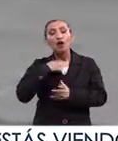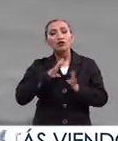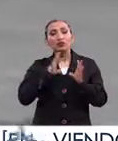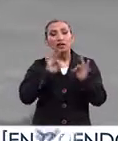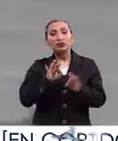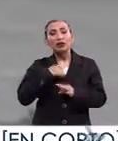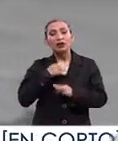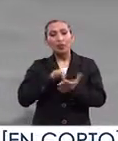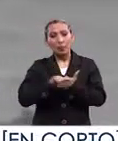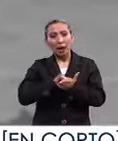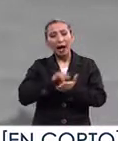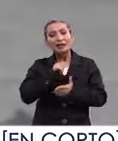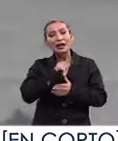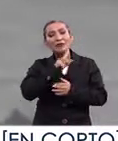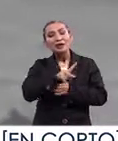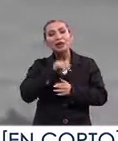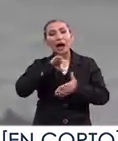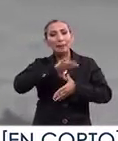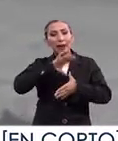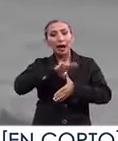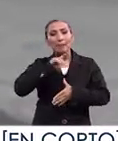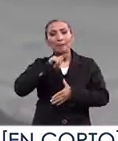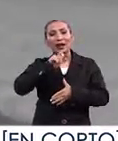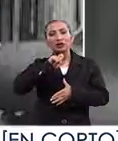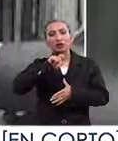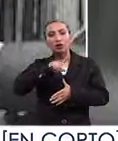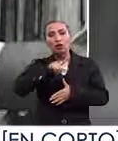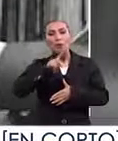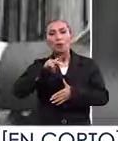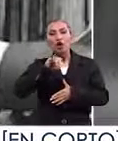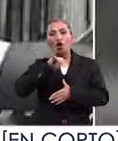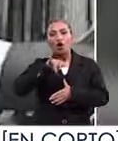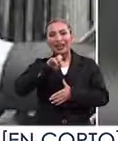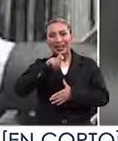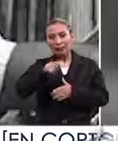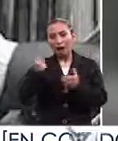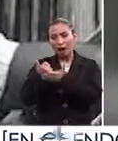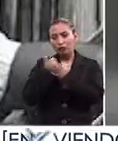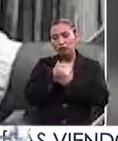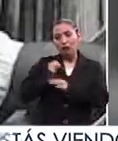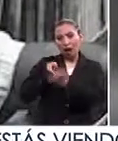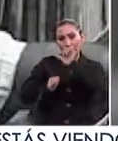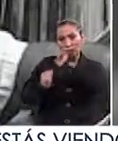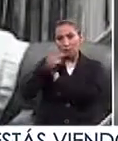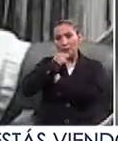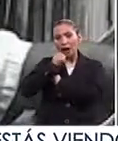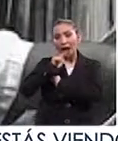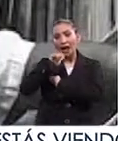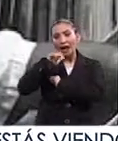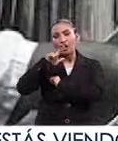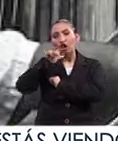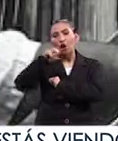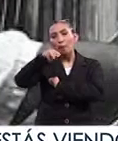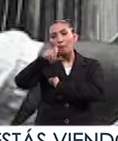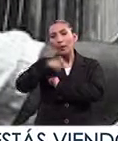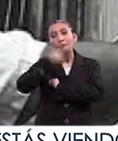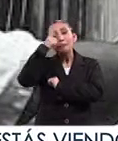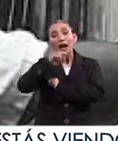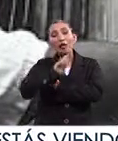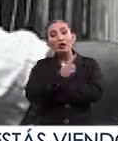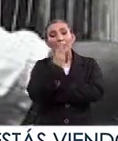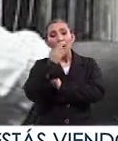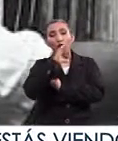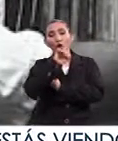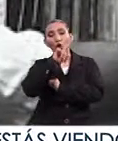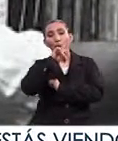York la serie televisiva American Patchwork Project en colaboración con el antropólogo Alan Lomax para la Universidad